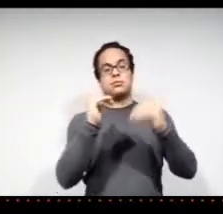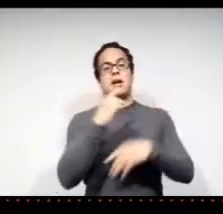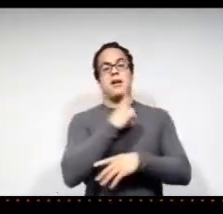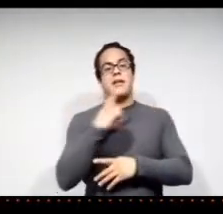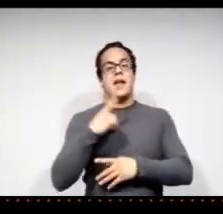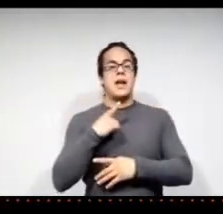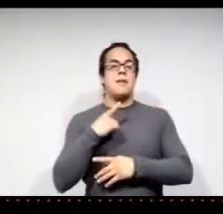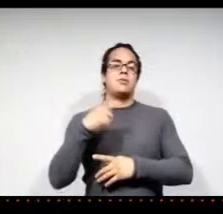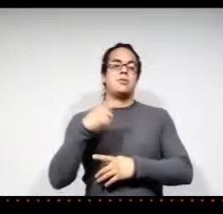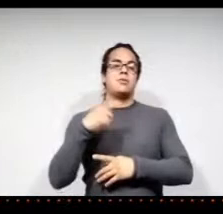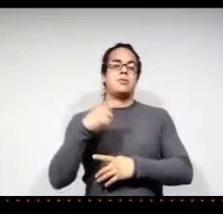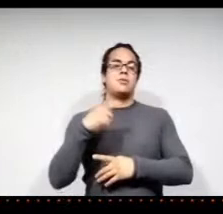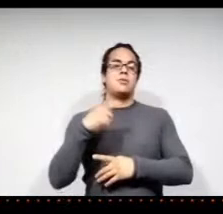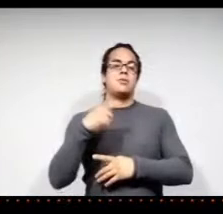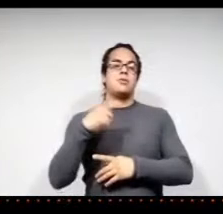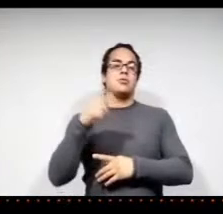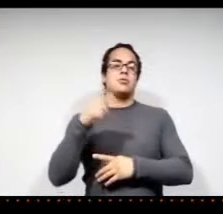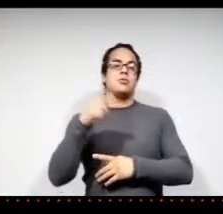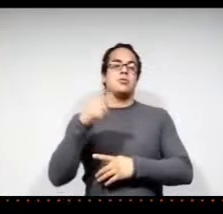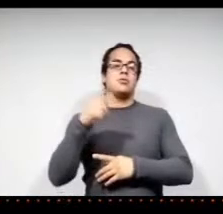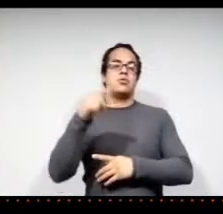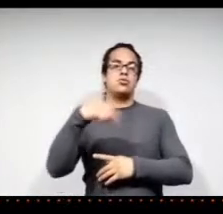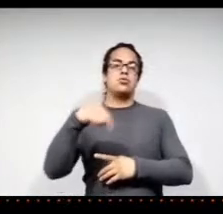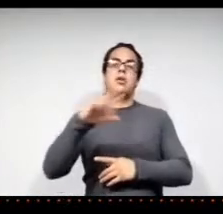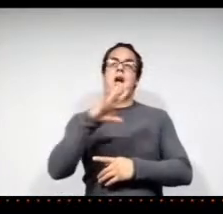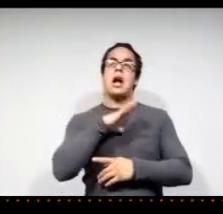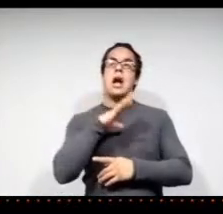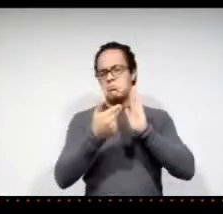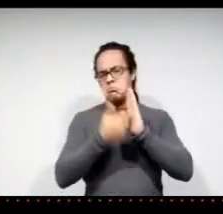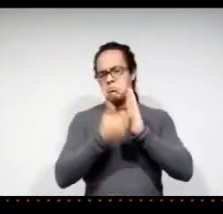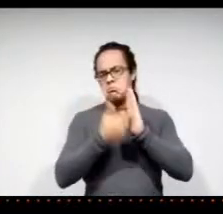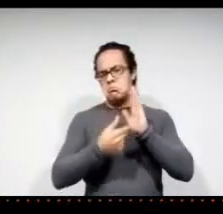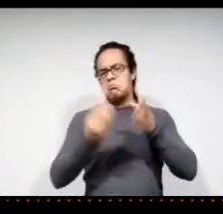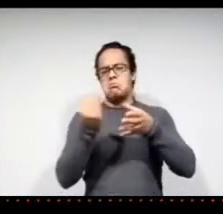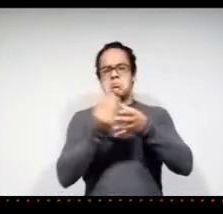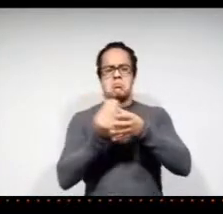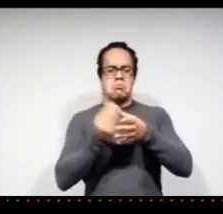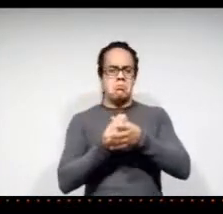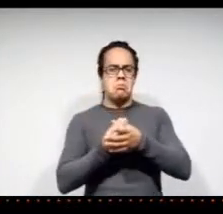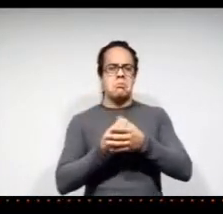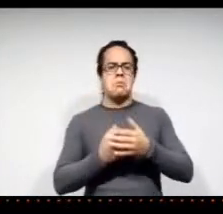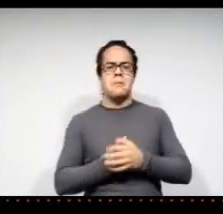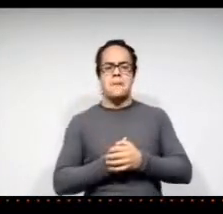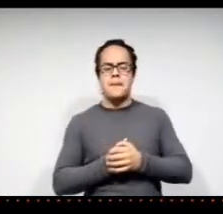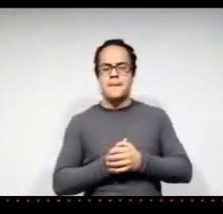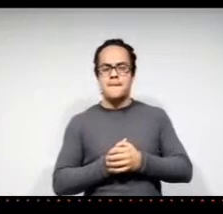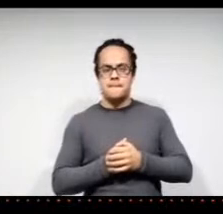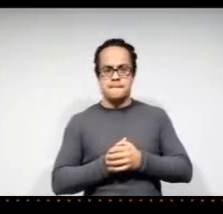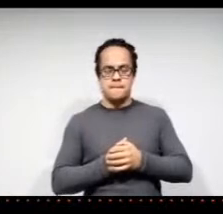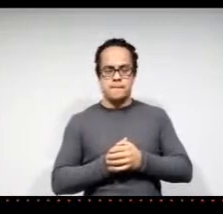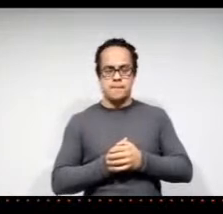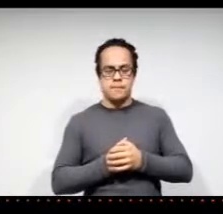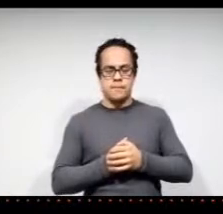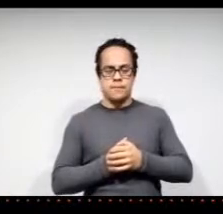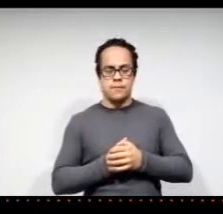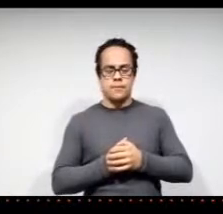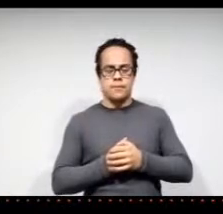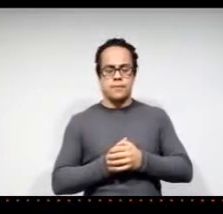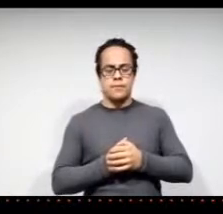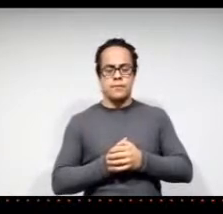de cursos en línea para los profesores, hasta ahorita ya lo han tomado un montón de miles de